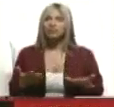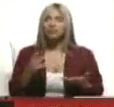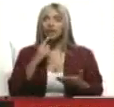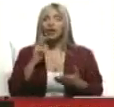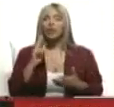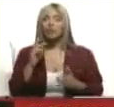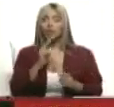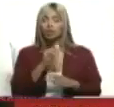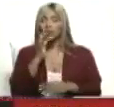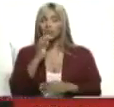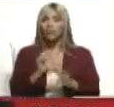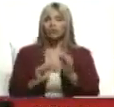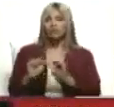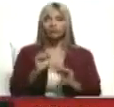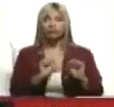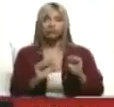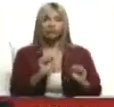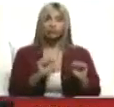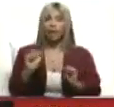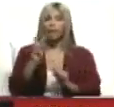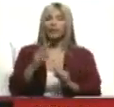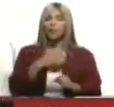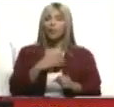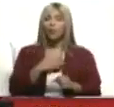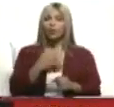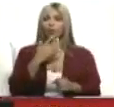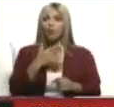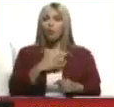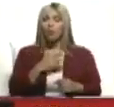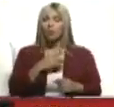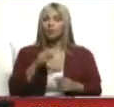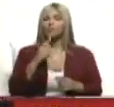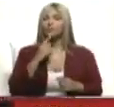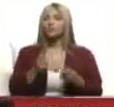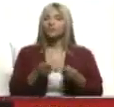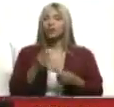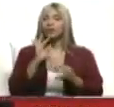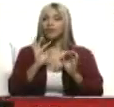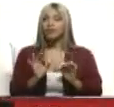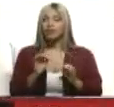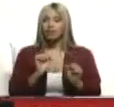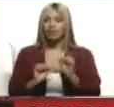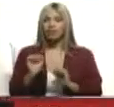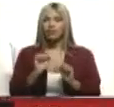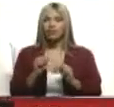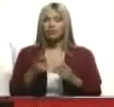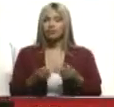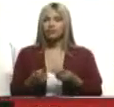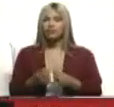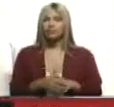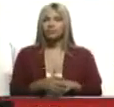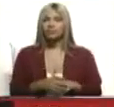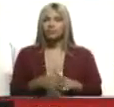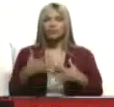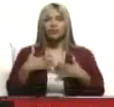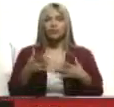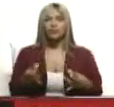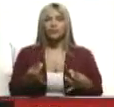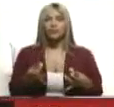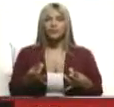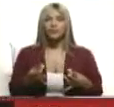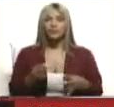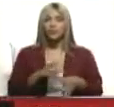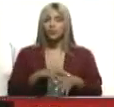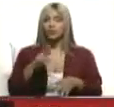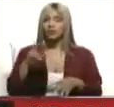seguido defendiéndose hasta donde se deja. Venezuela no puede entrar. Por ejemplo, el procurador de la República, que es el verdadero defensor de los activos, de los intereses, el